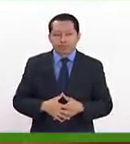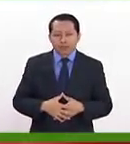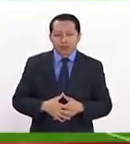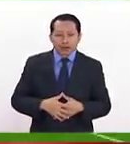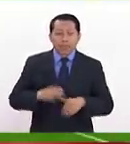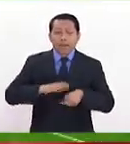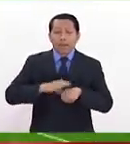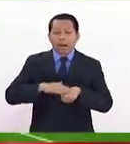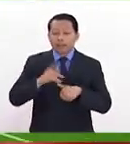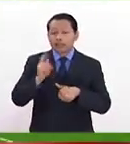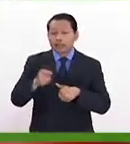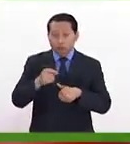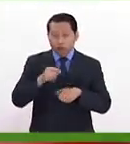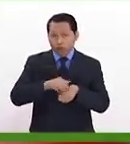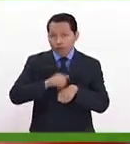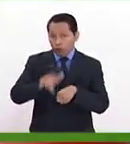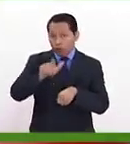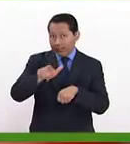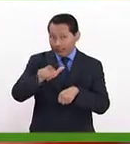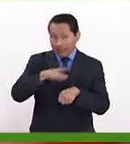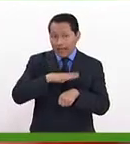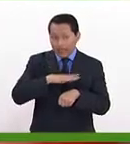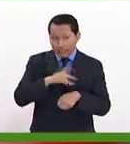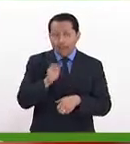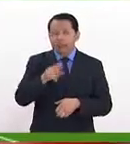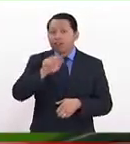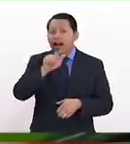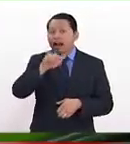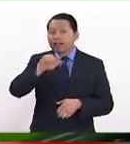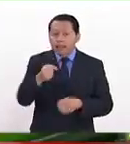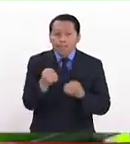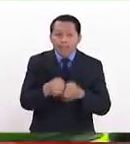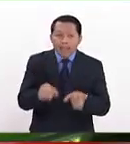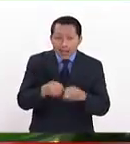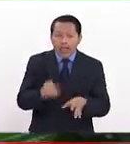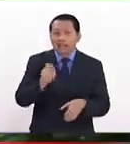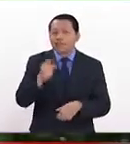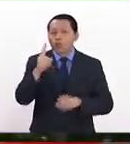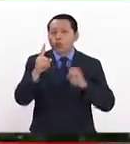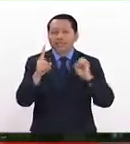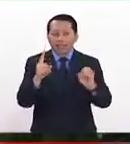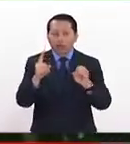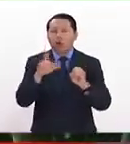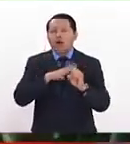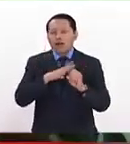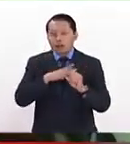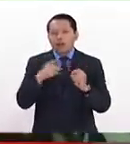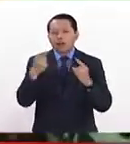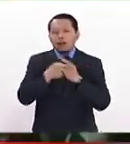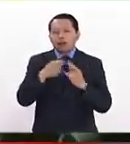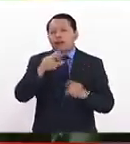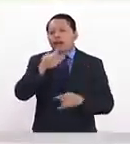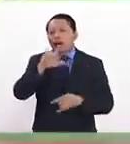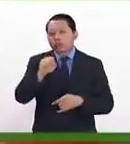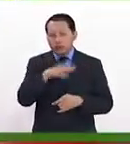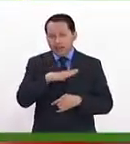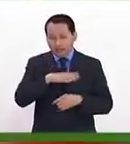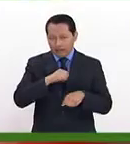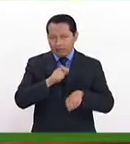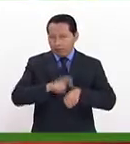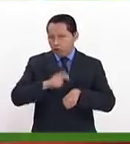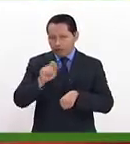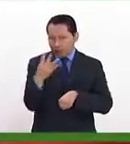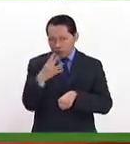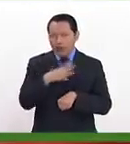En más de la jornada 17 de la Liga Española, Valencia perdió ante Villarreal por marcador de 1-0, con anotación de Carlos Bach. Al minuto 24,